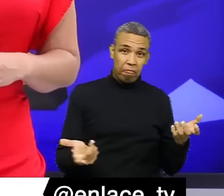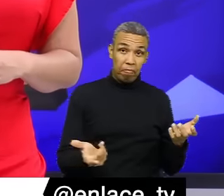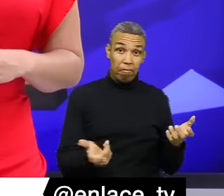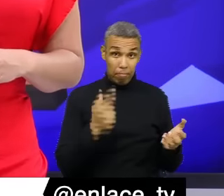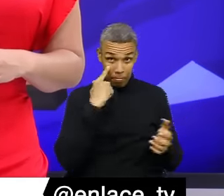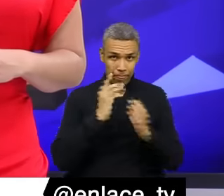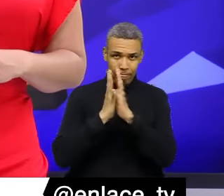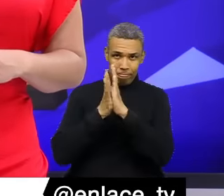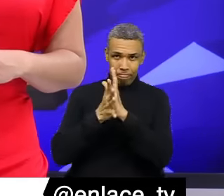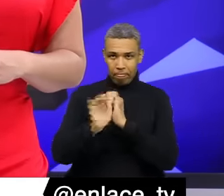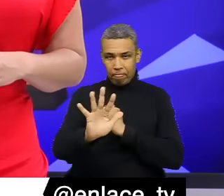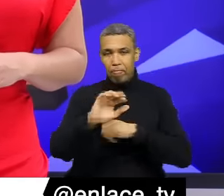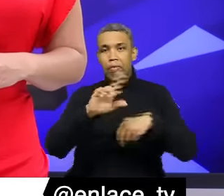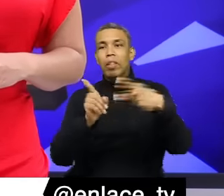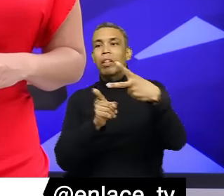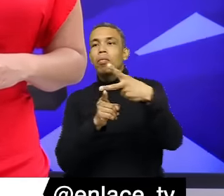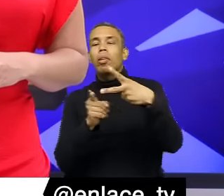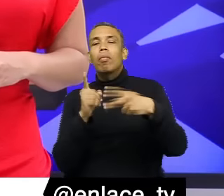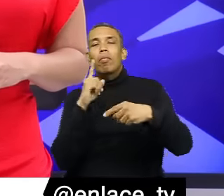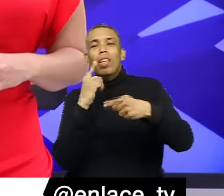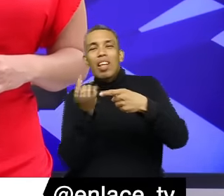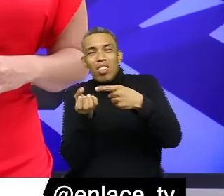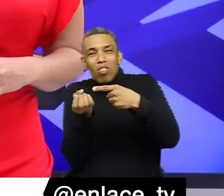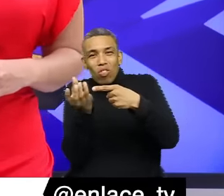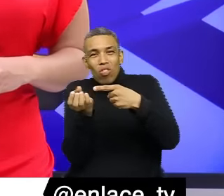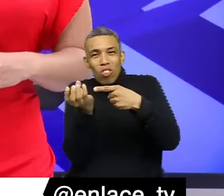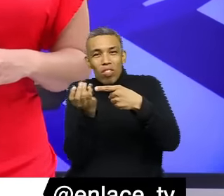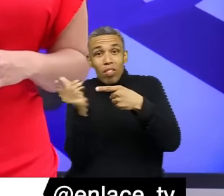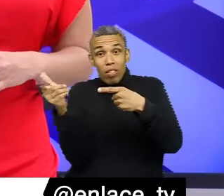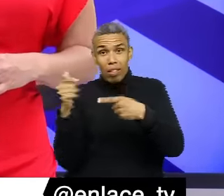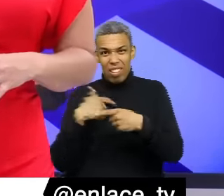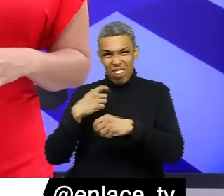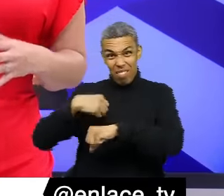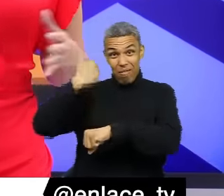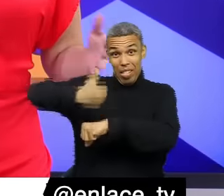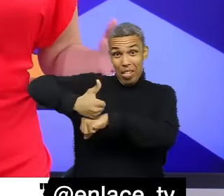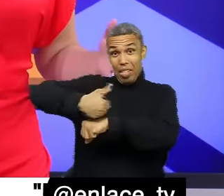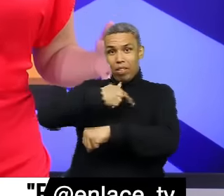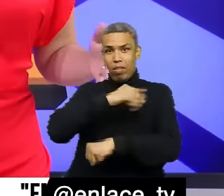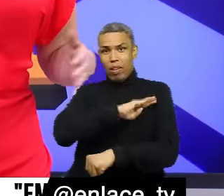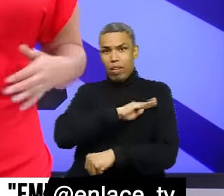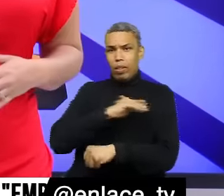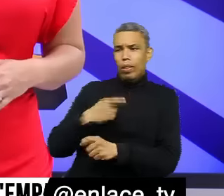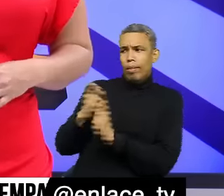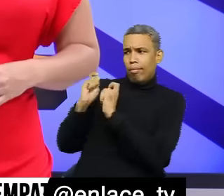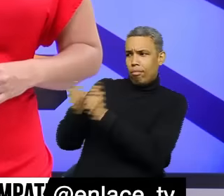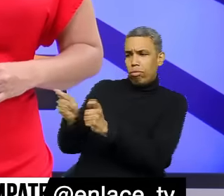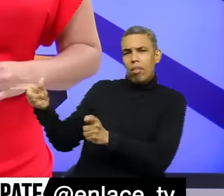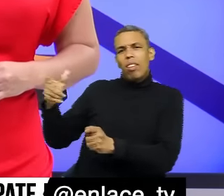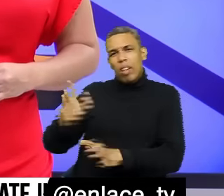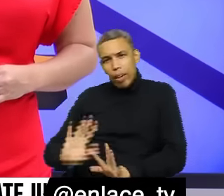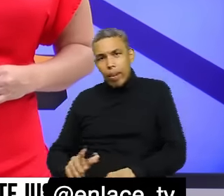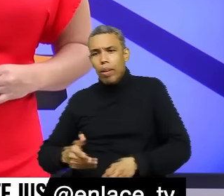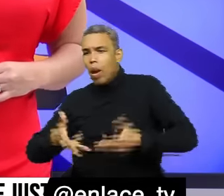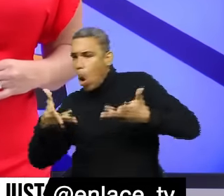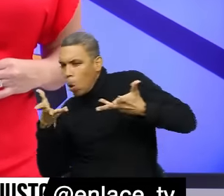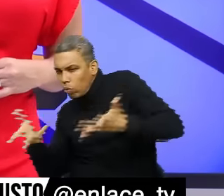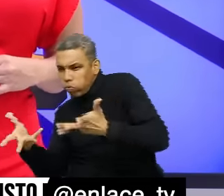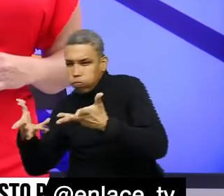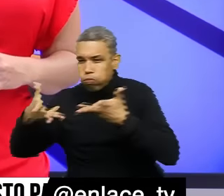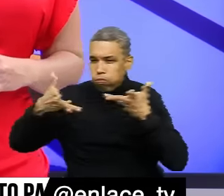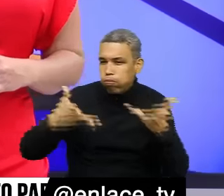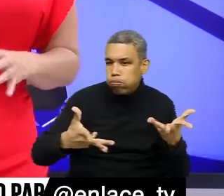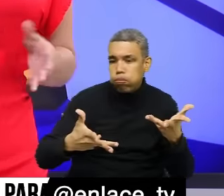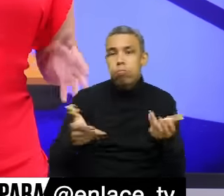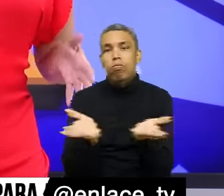Sonia Castro recibió un reconocimiento especial por parte de la Alcaldía Municipal por su trayectoria y fortalecimiento de la educación en